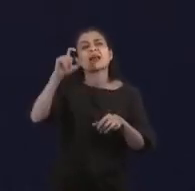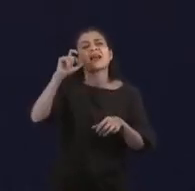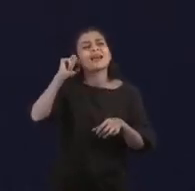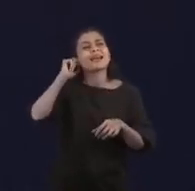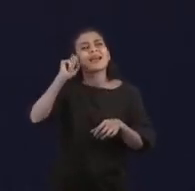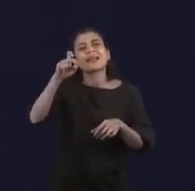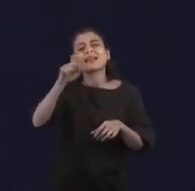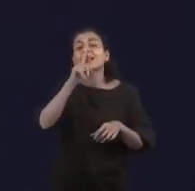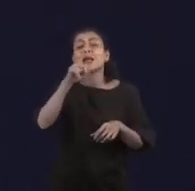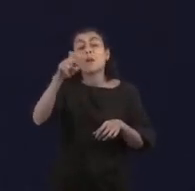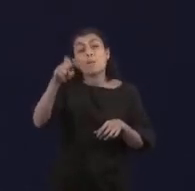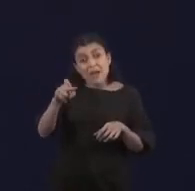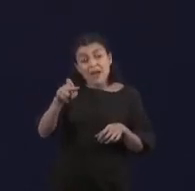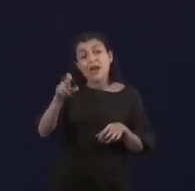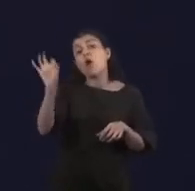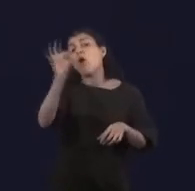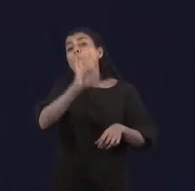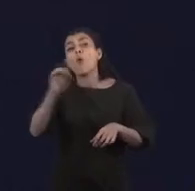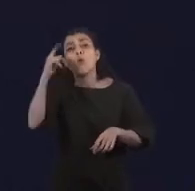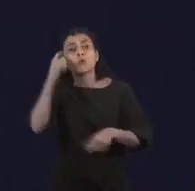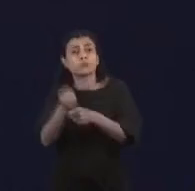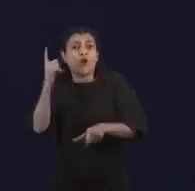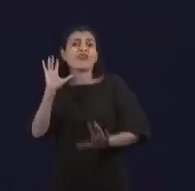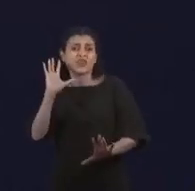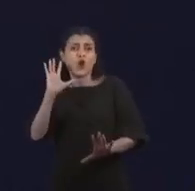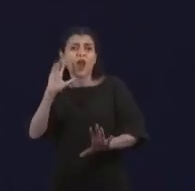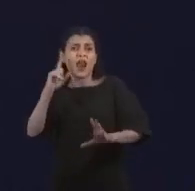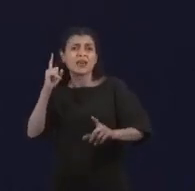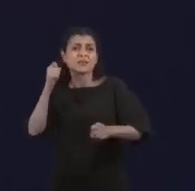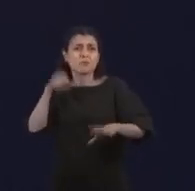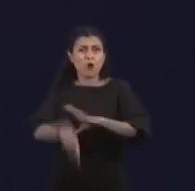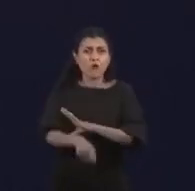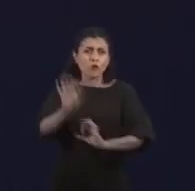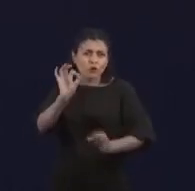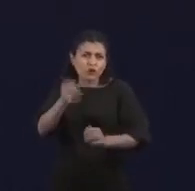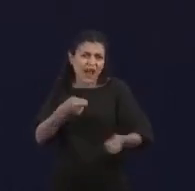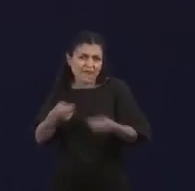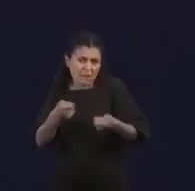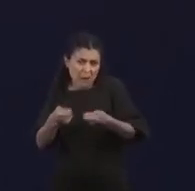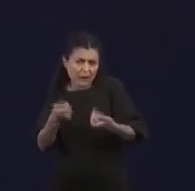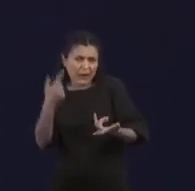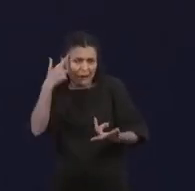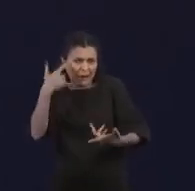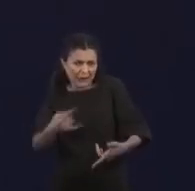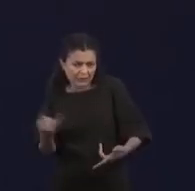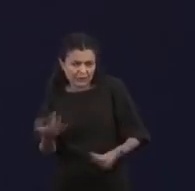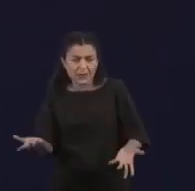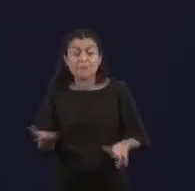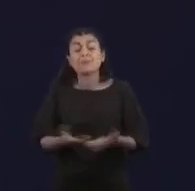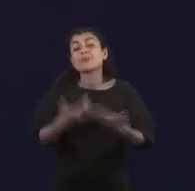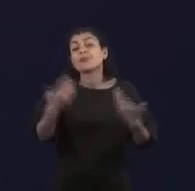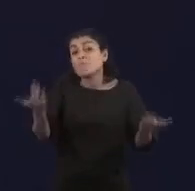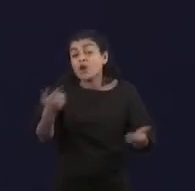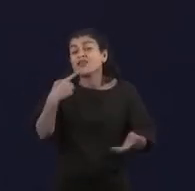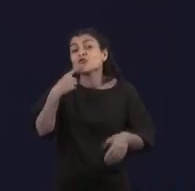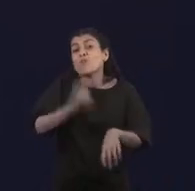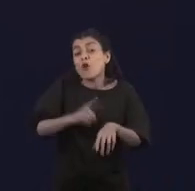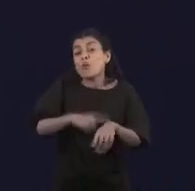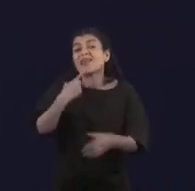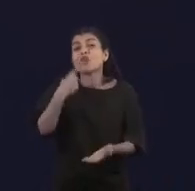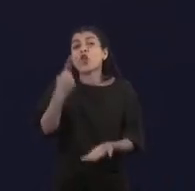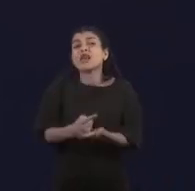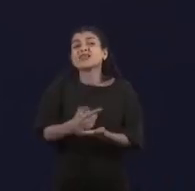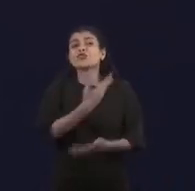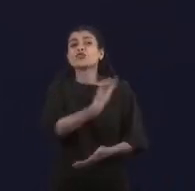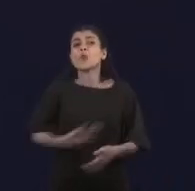y elevada o científica que esa. Por eso es que el presidente tomó la decisión en su momento de conformar